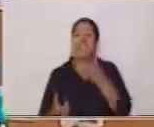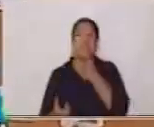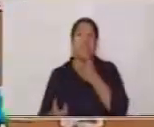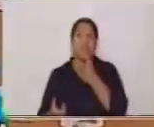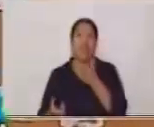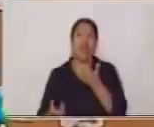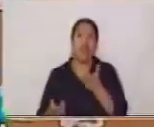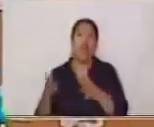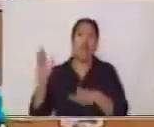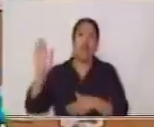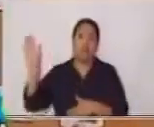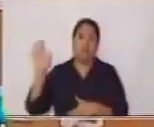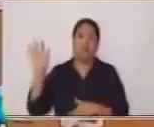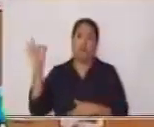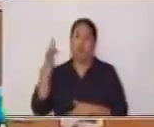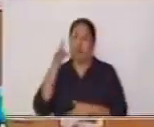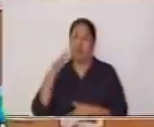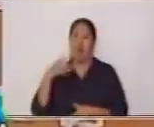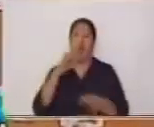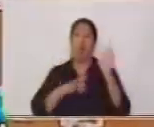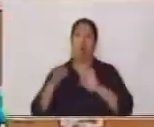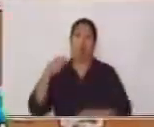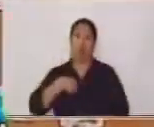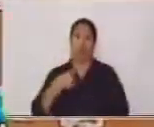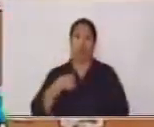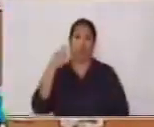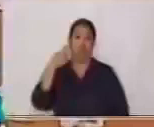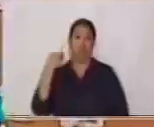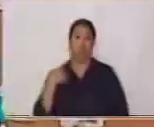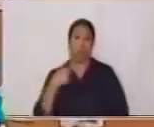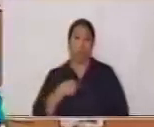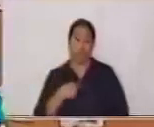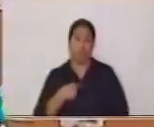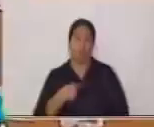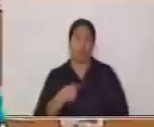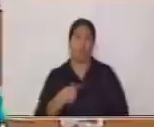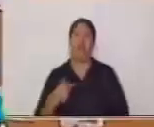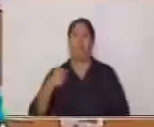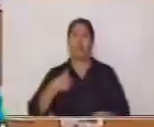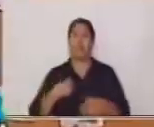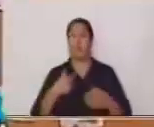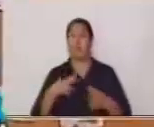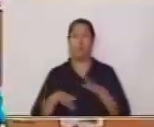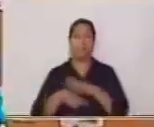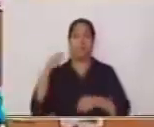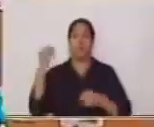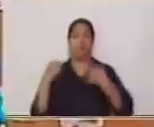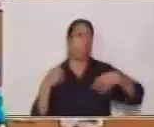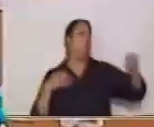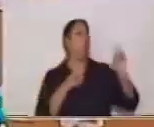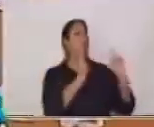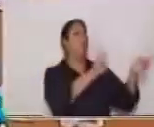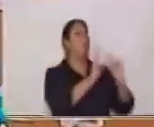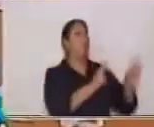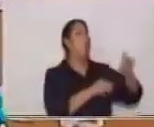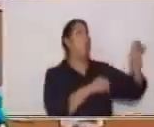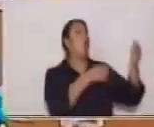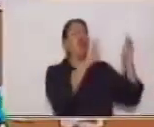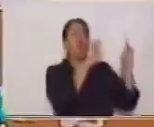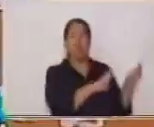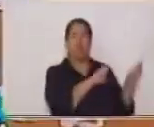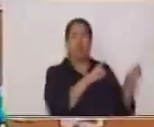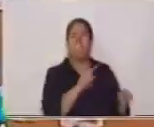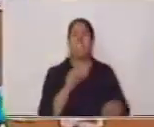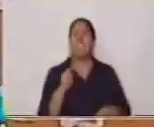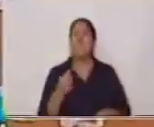puede ser Ruth quien narre lo que me sucedió. Al salir de acá ya puede contarles a otras personas. Entonces, tenemos que identificar quién es